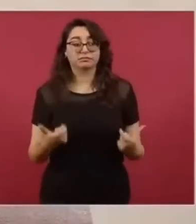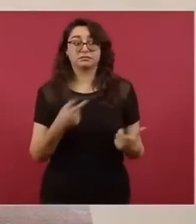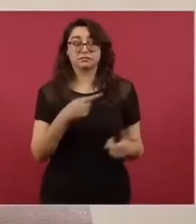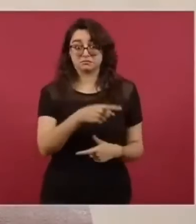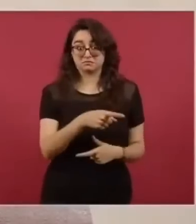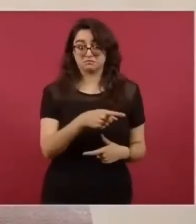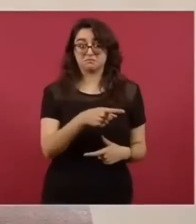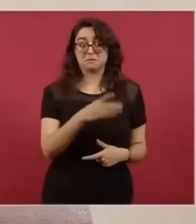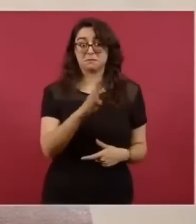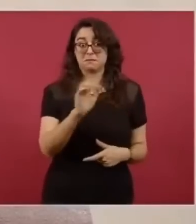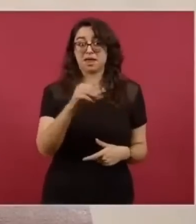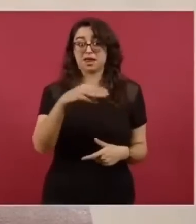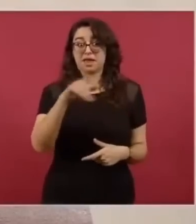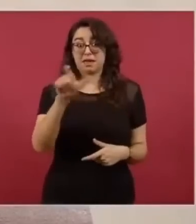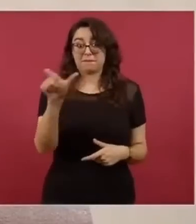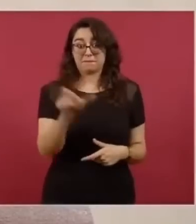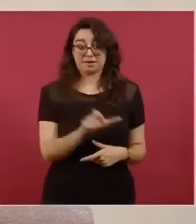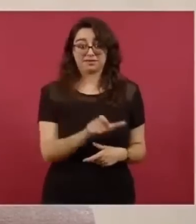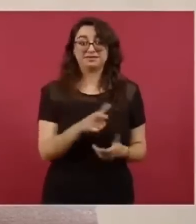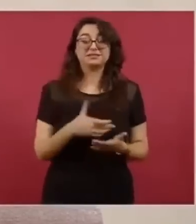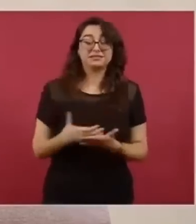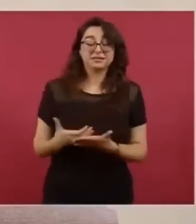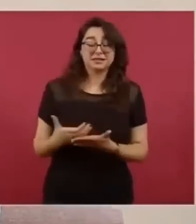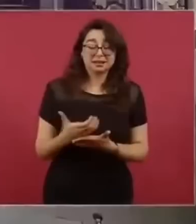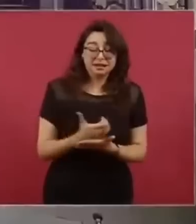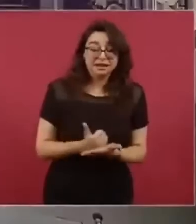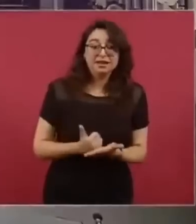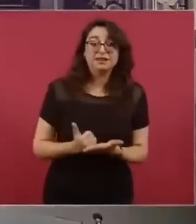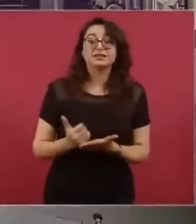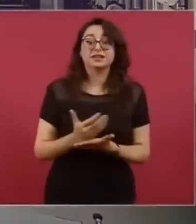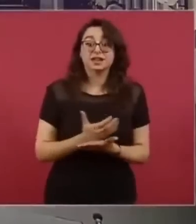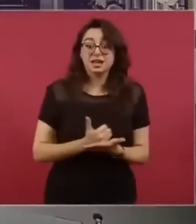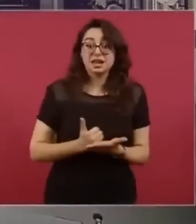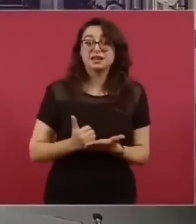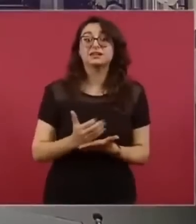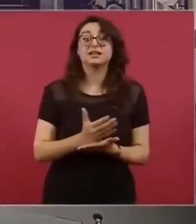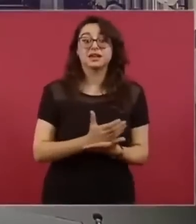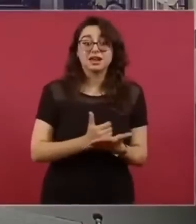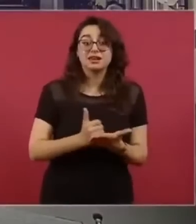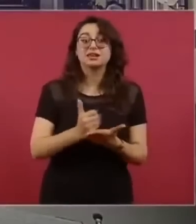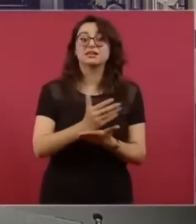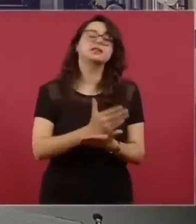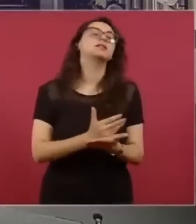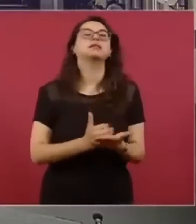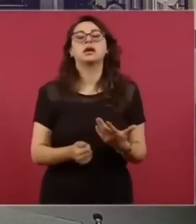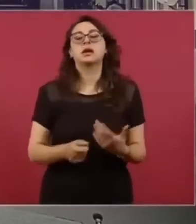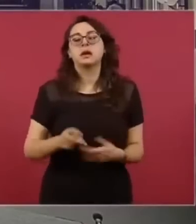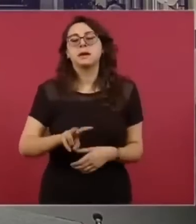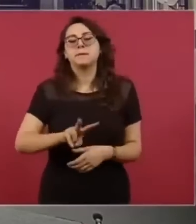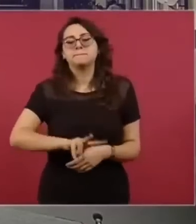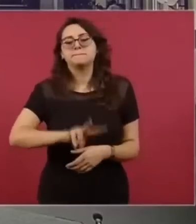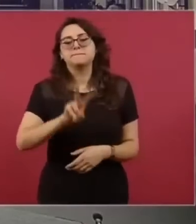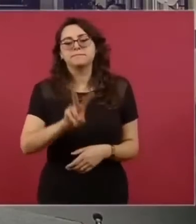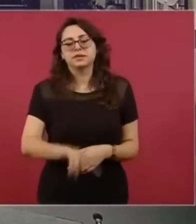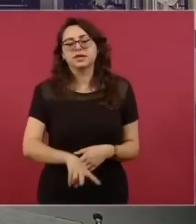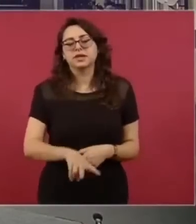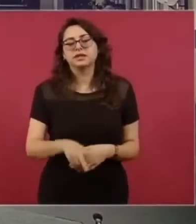Banamex, a pesar de lo que sostienes, que es cierto, como se tardaron en la operación